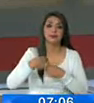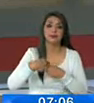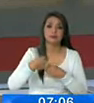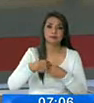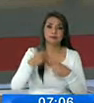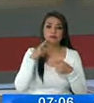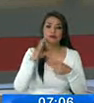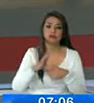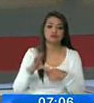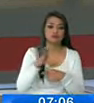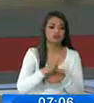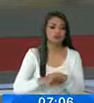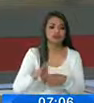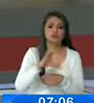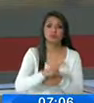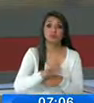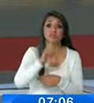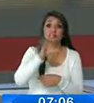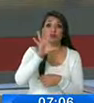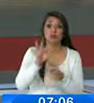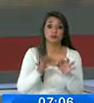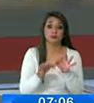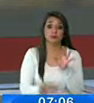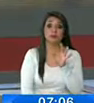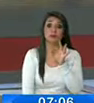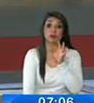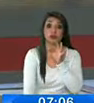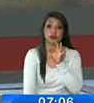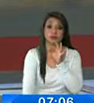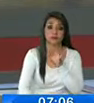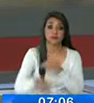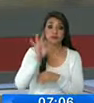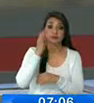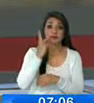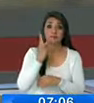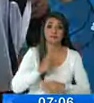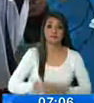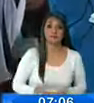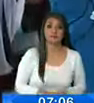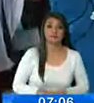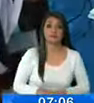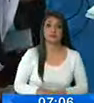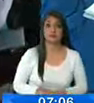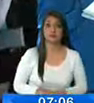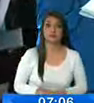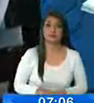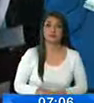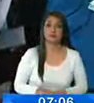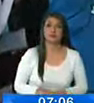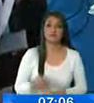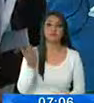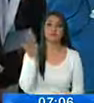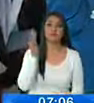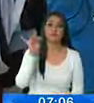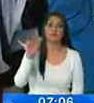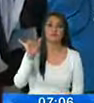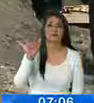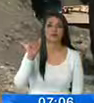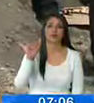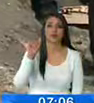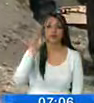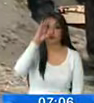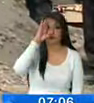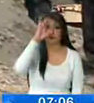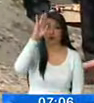cadáver, que estaba a más de 150 metros de profundidad. Veamos la siguiente nota. Todo empezó el sábado pasado. La policía